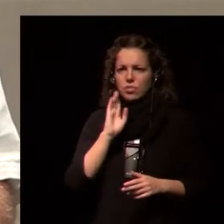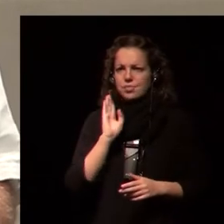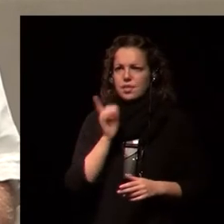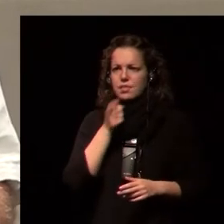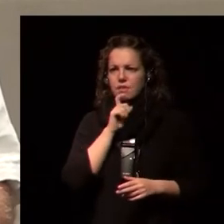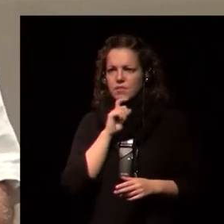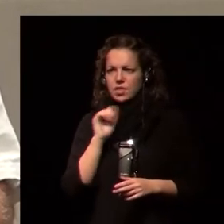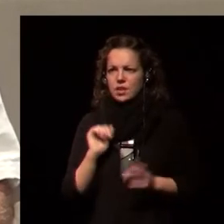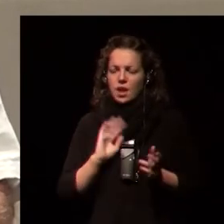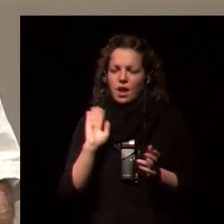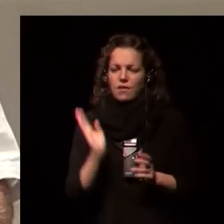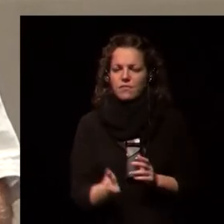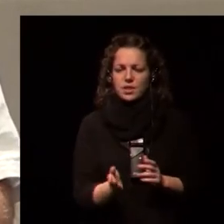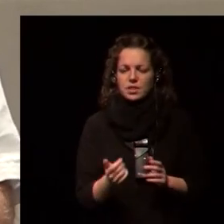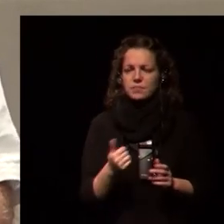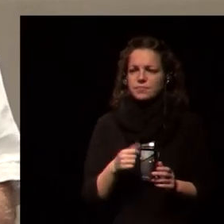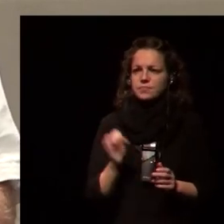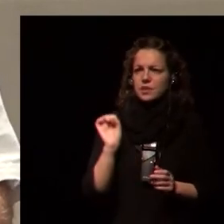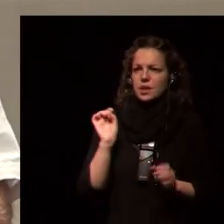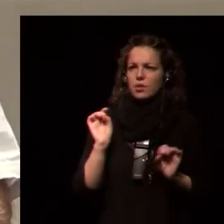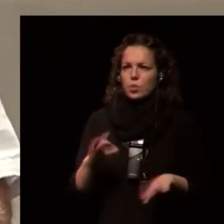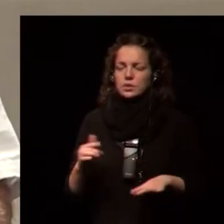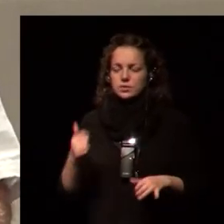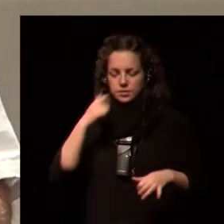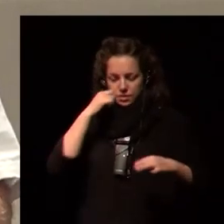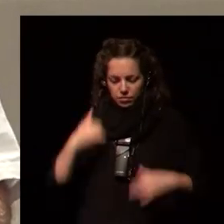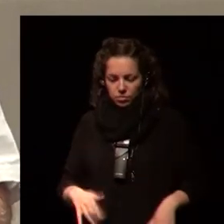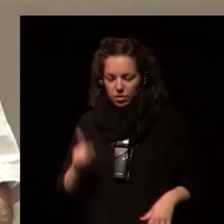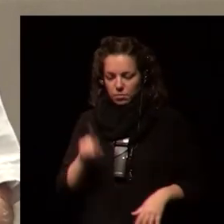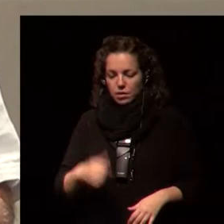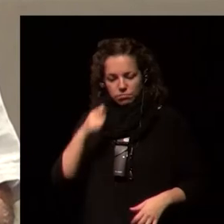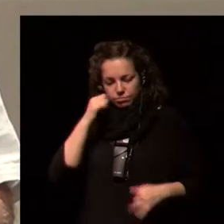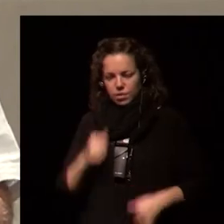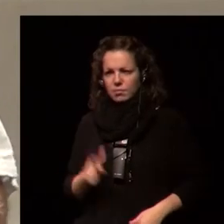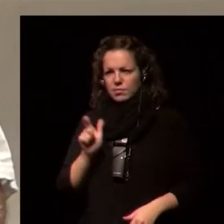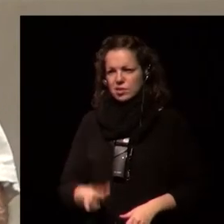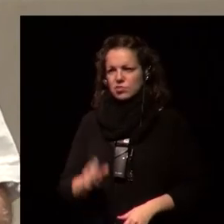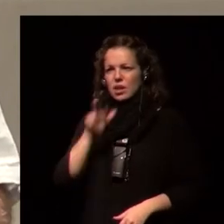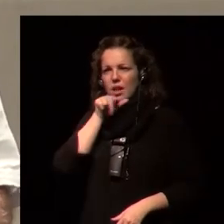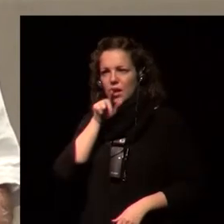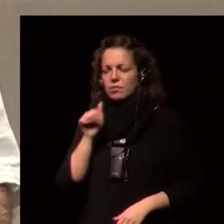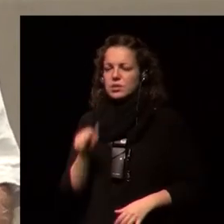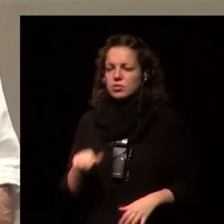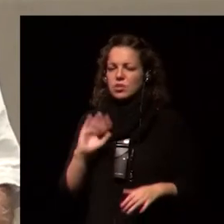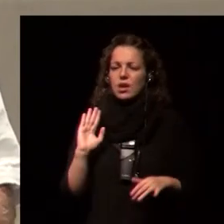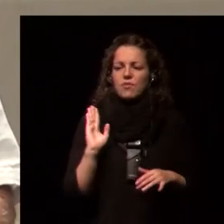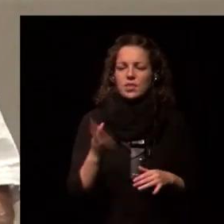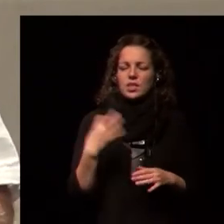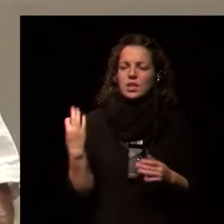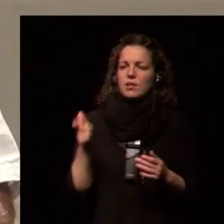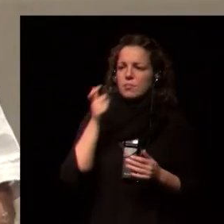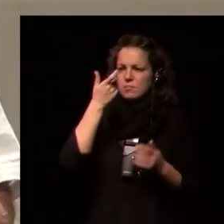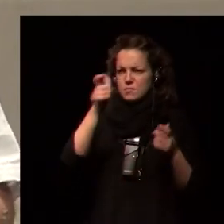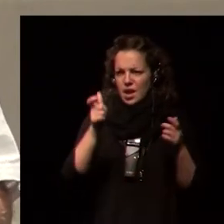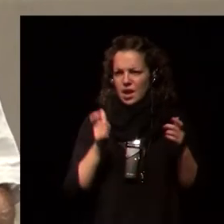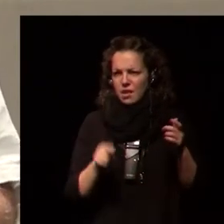su creación como seres humanos y como seres parlantes. Y por tanto, esto afectaba las palabras que